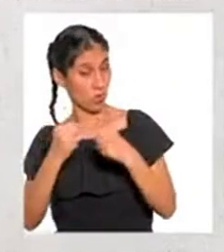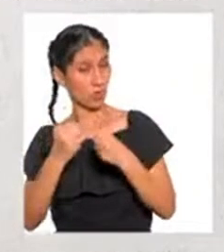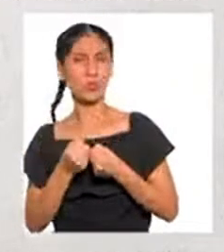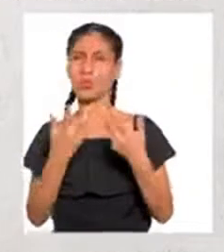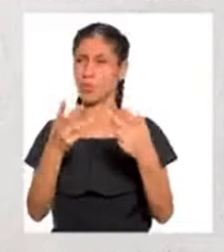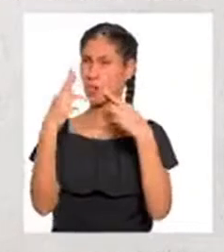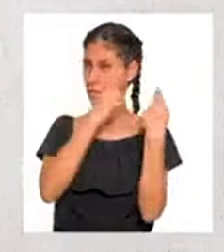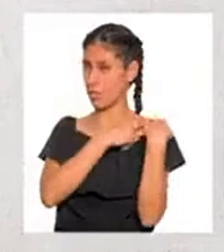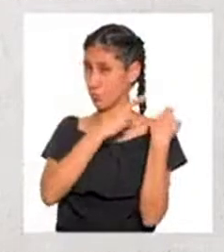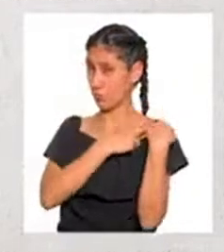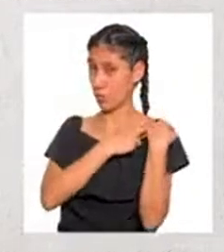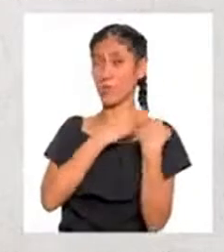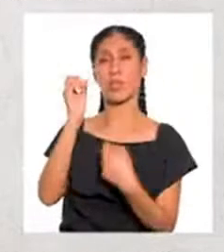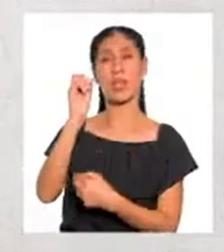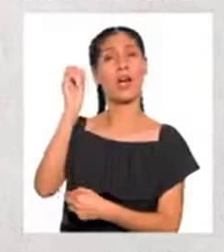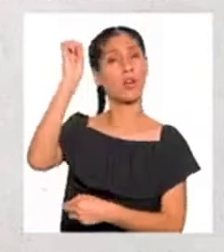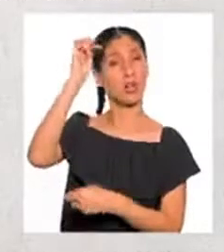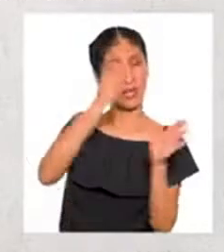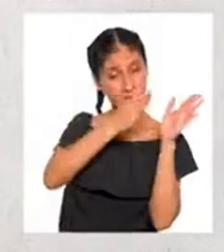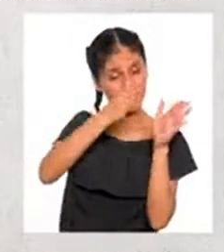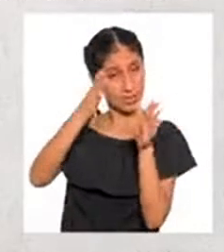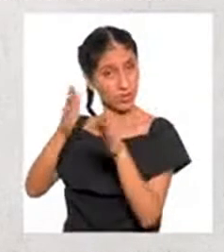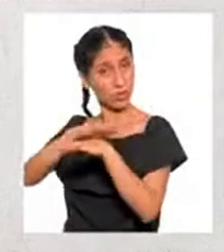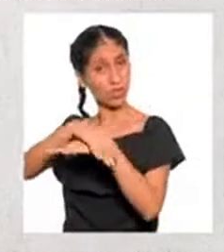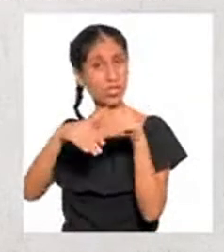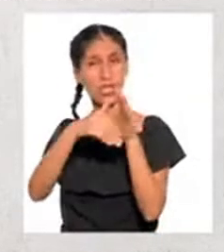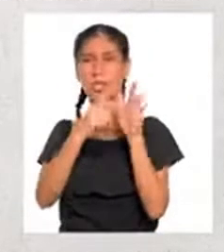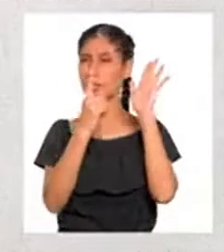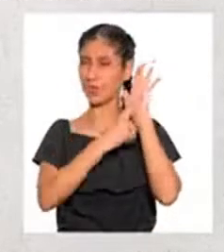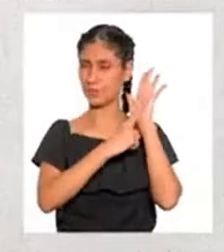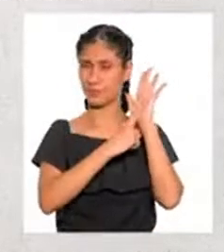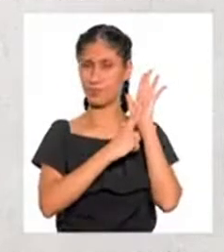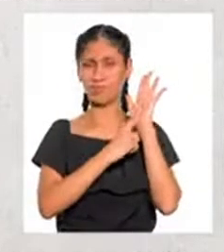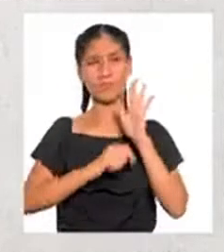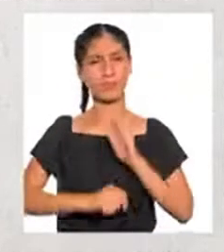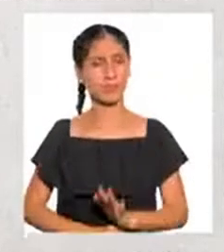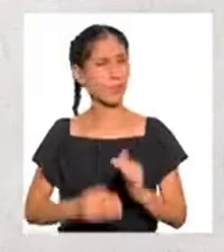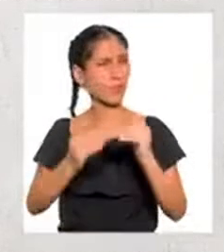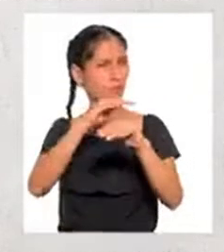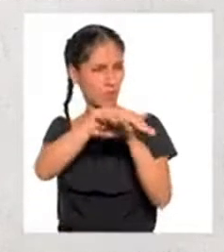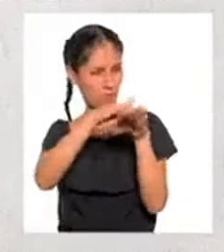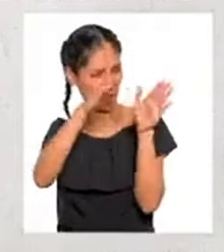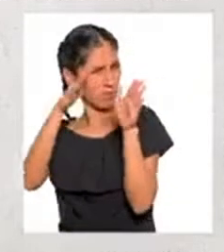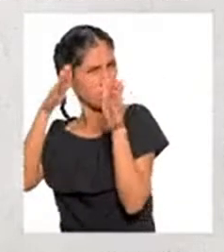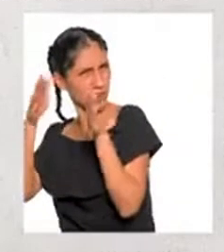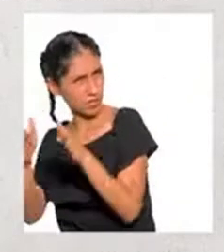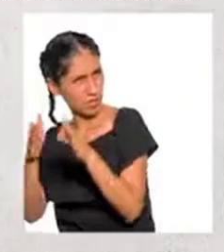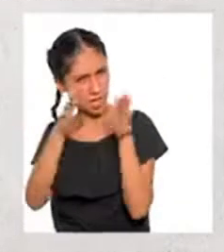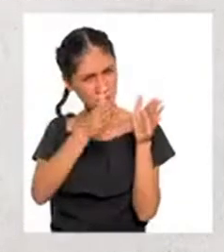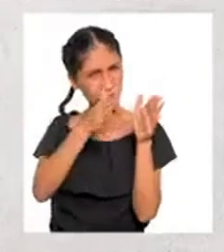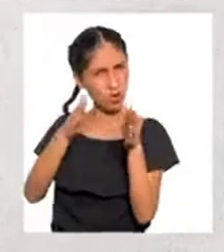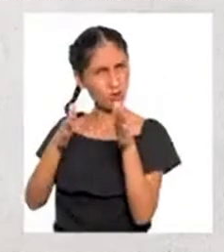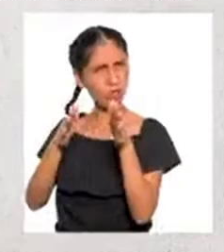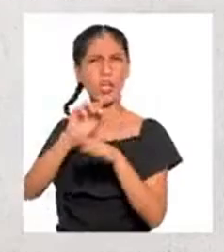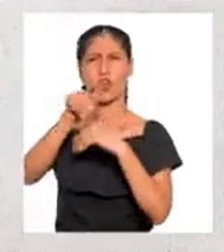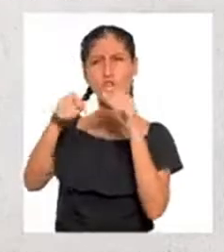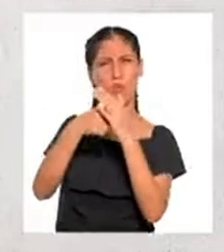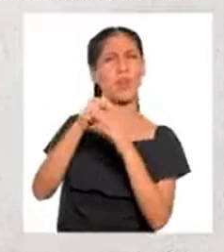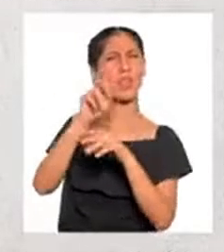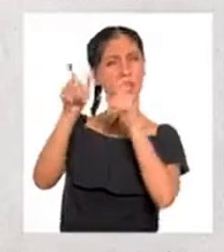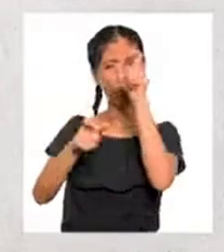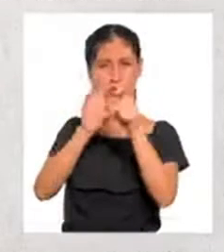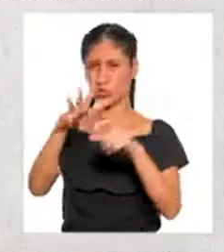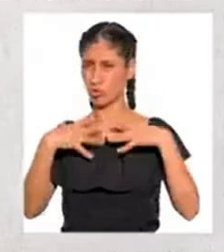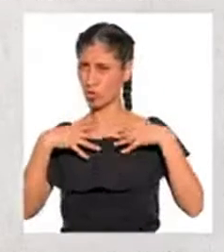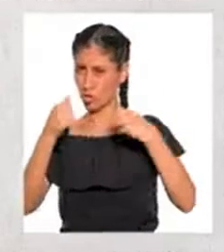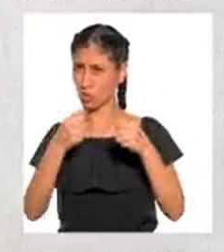Es responsable de la organización de un sistema nacional descentralizado y desconcentrado que planifica y coordina la atención integral de la salud a